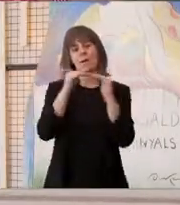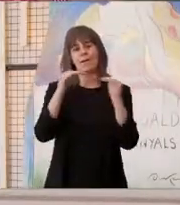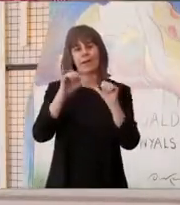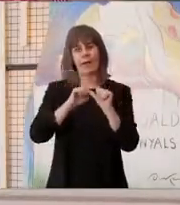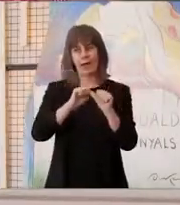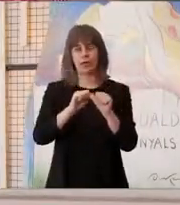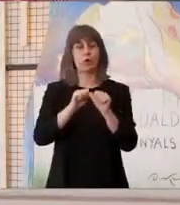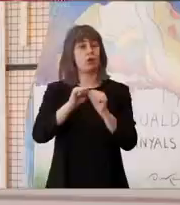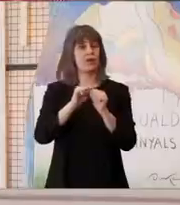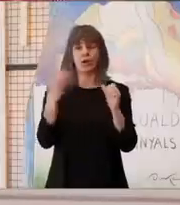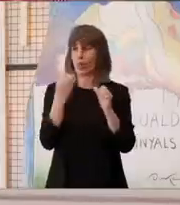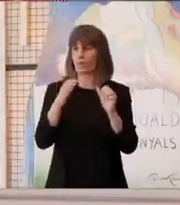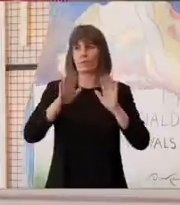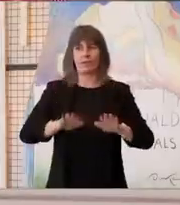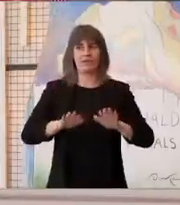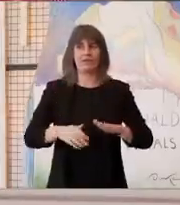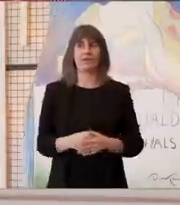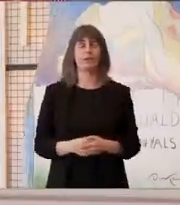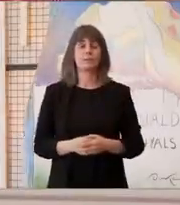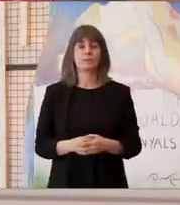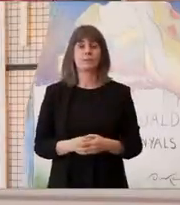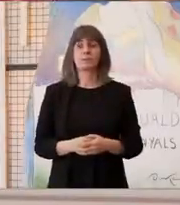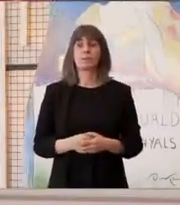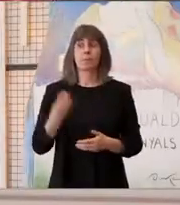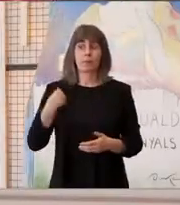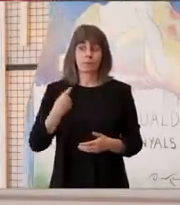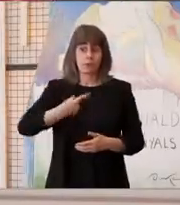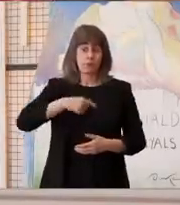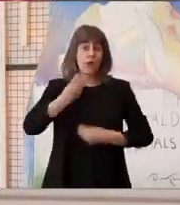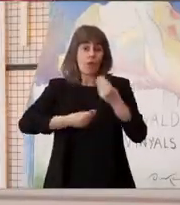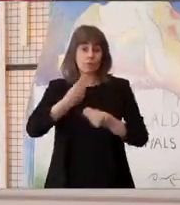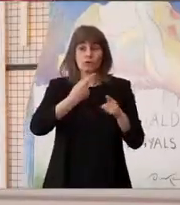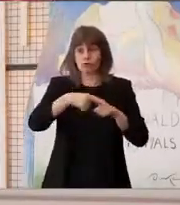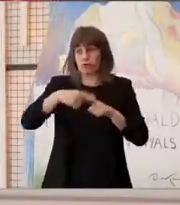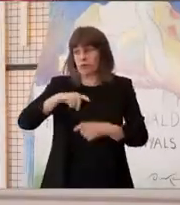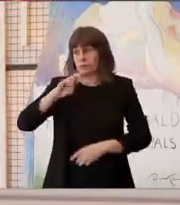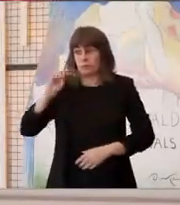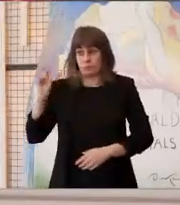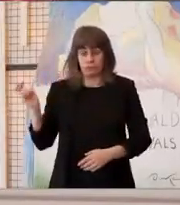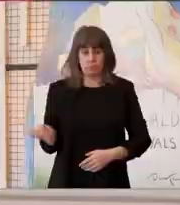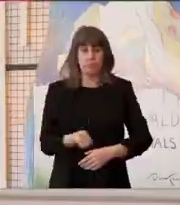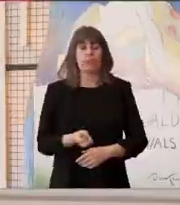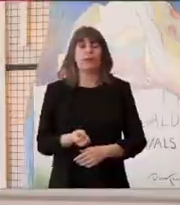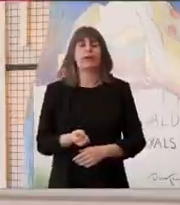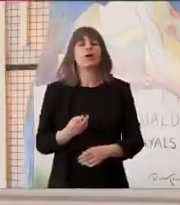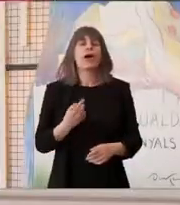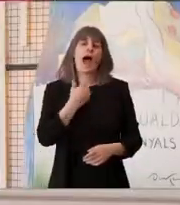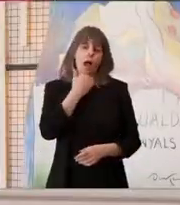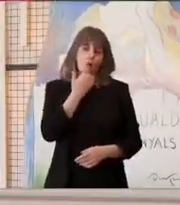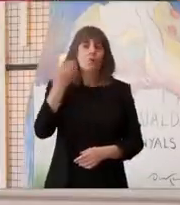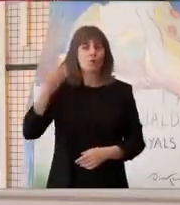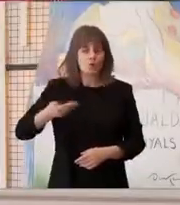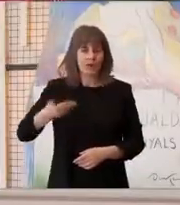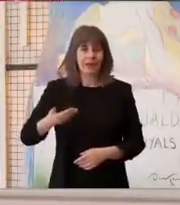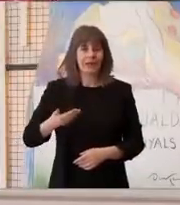va a estar presente no y por lo tanto hacemos muchas cosas la yo creo que una importante es